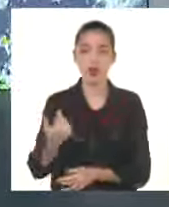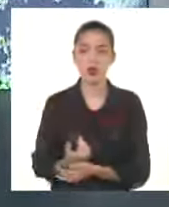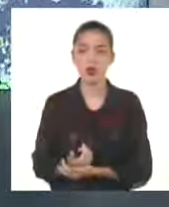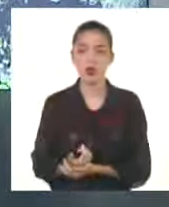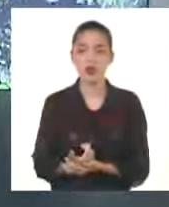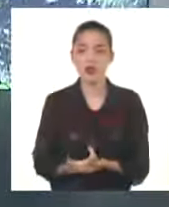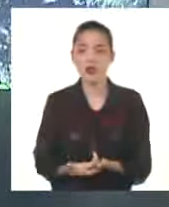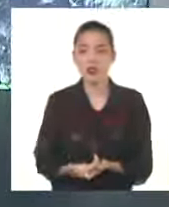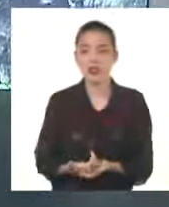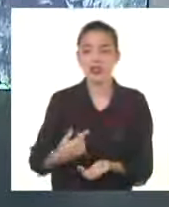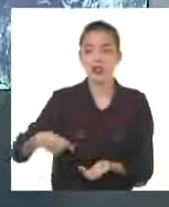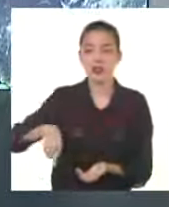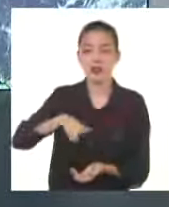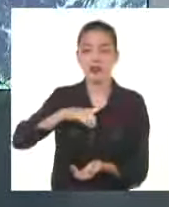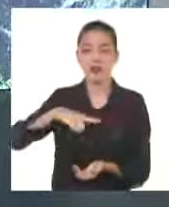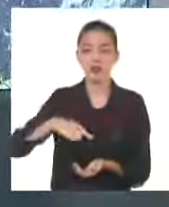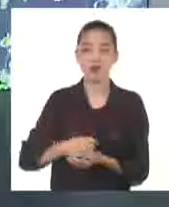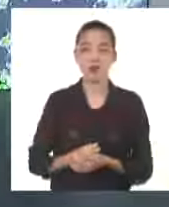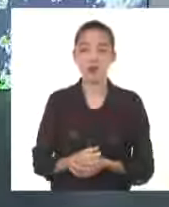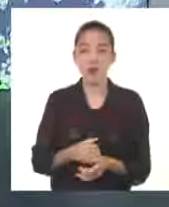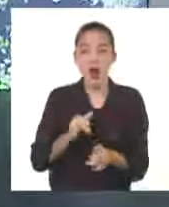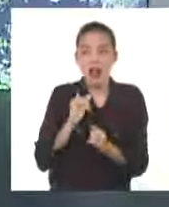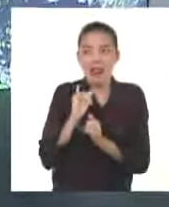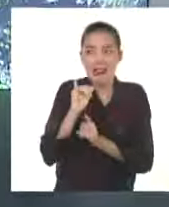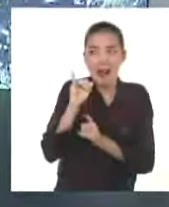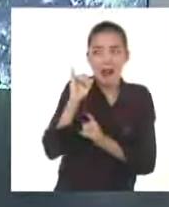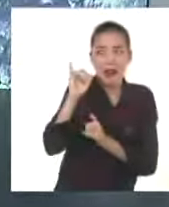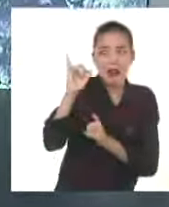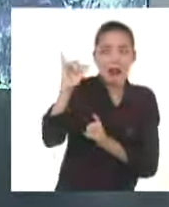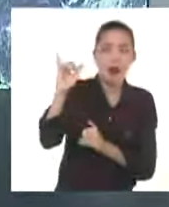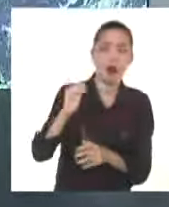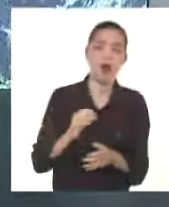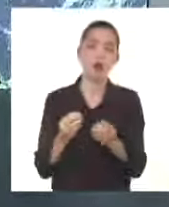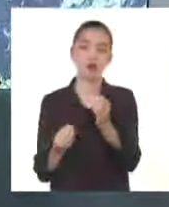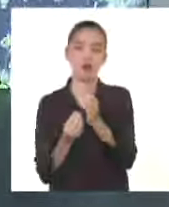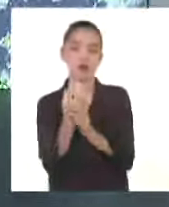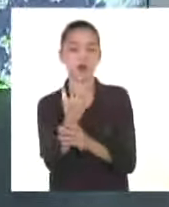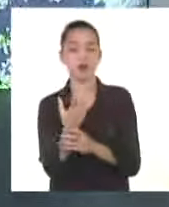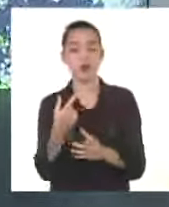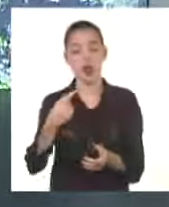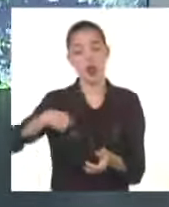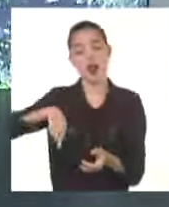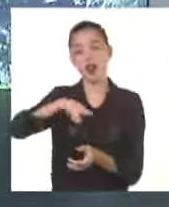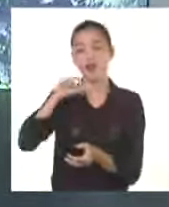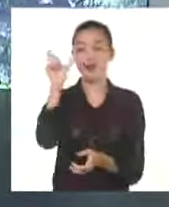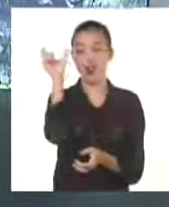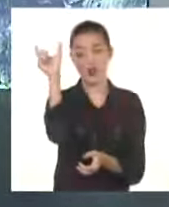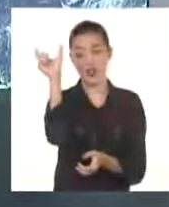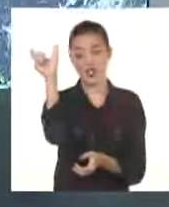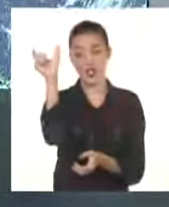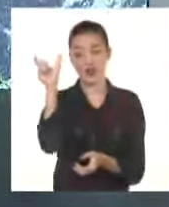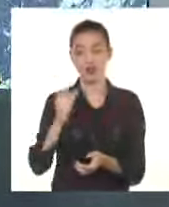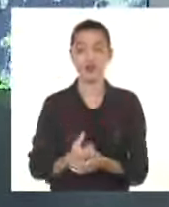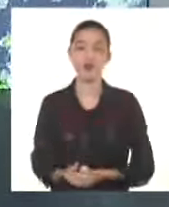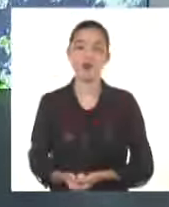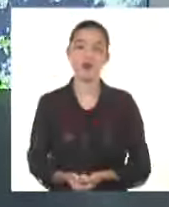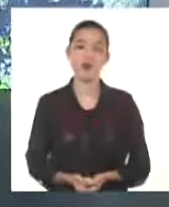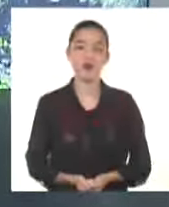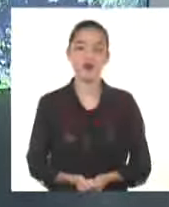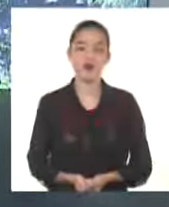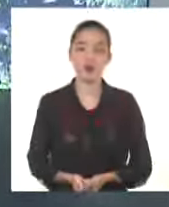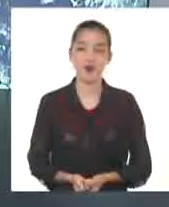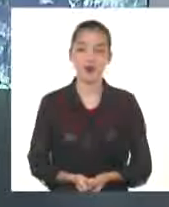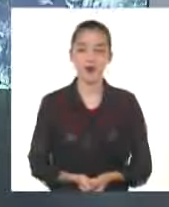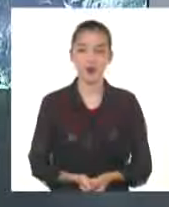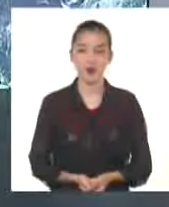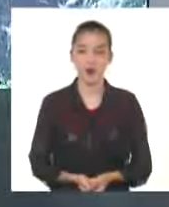más lejos se han formado en el Atlántico, al menos por estas fechas. Mientras tanto, la zona de mayor interés sobre el Caribe, el